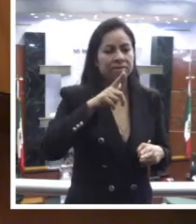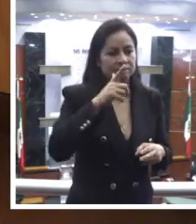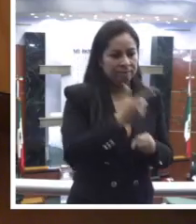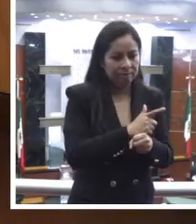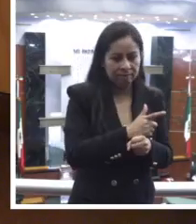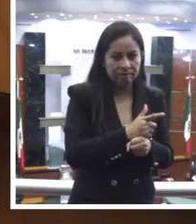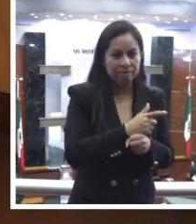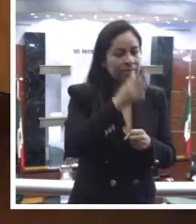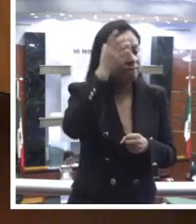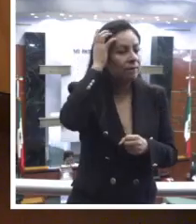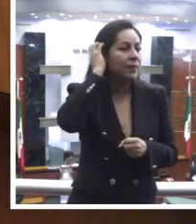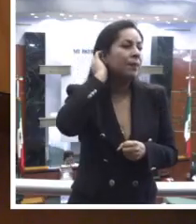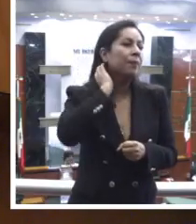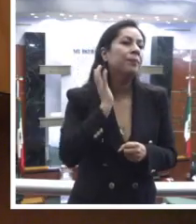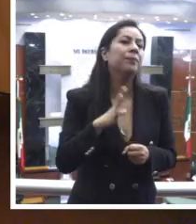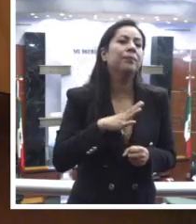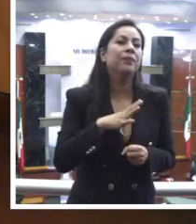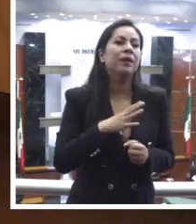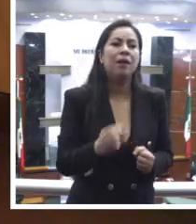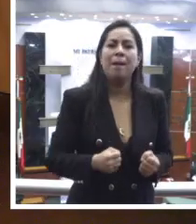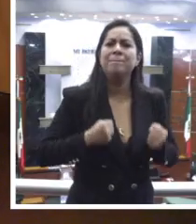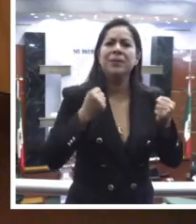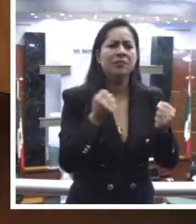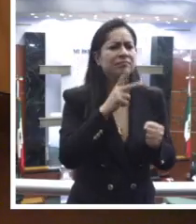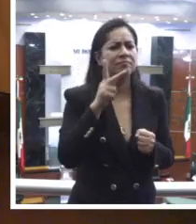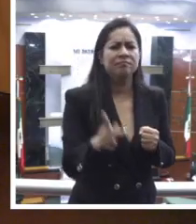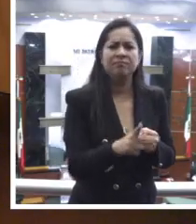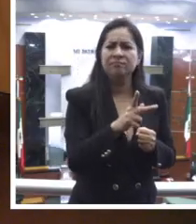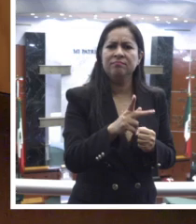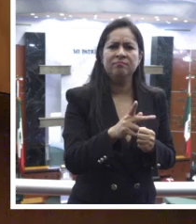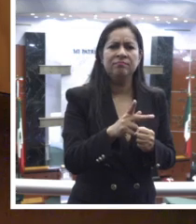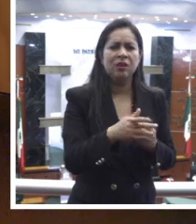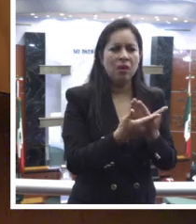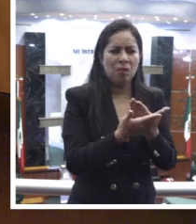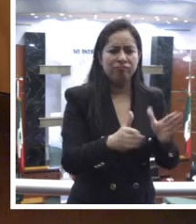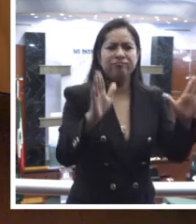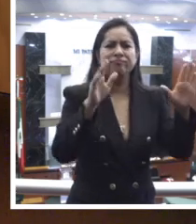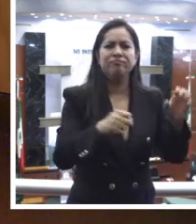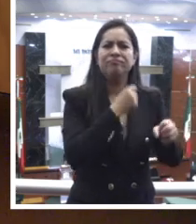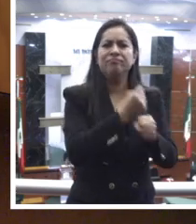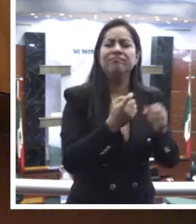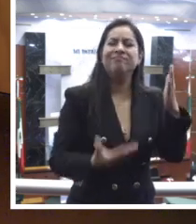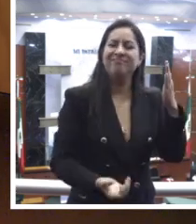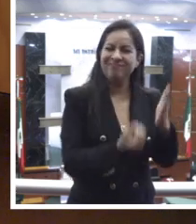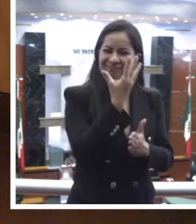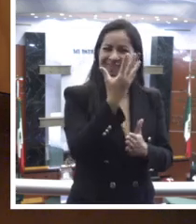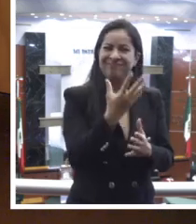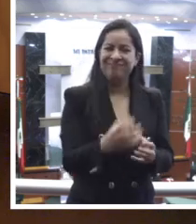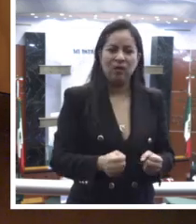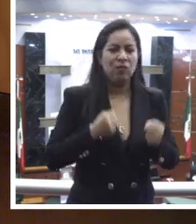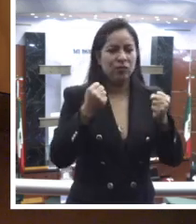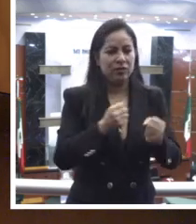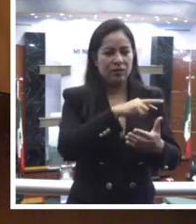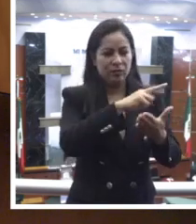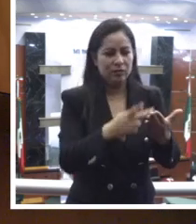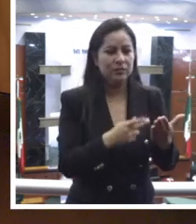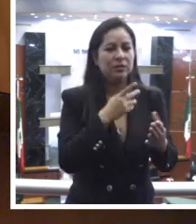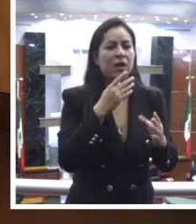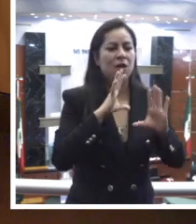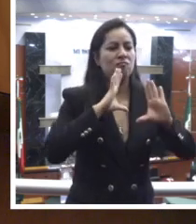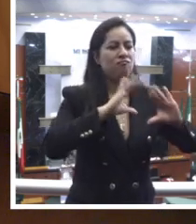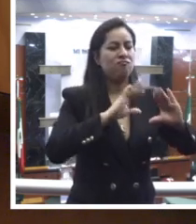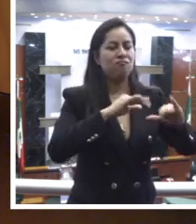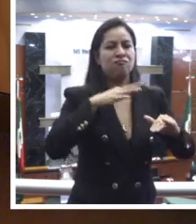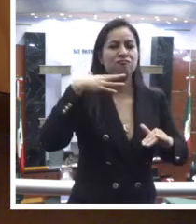superior, tiende a empoderar a la población local y abrirles nuevas oportunidades. Fortalecer los programas de alfabetización para